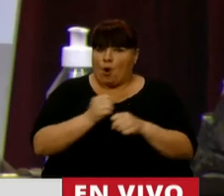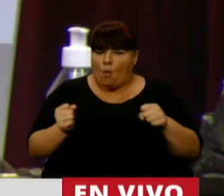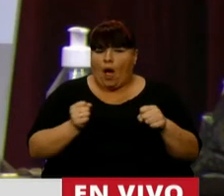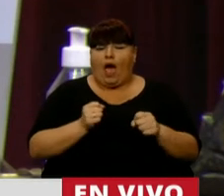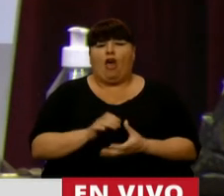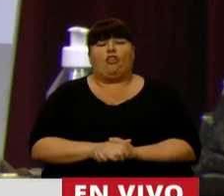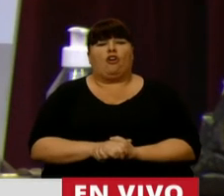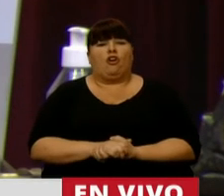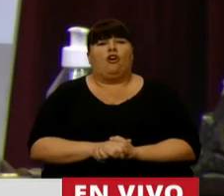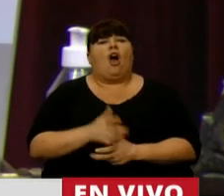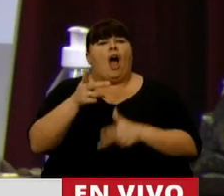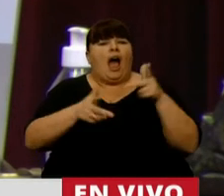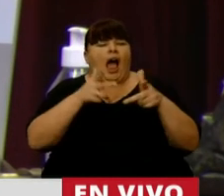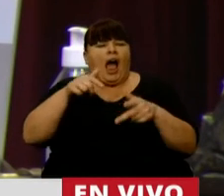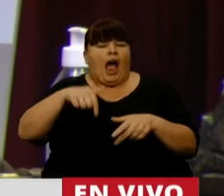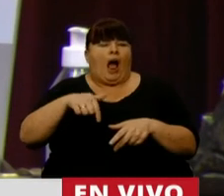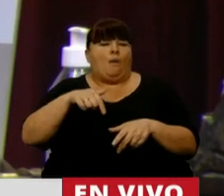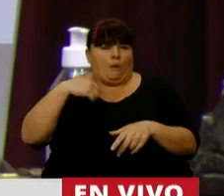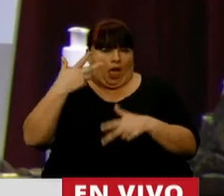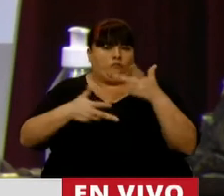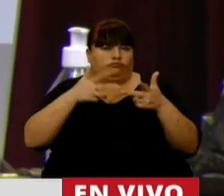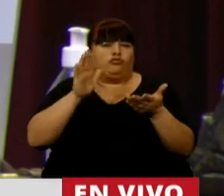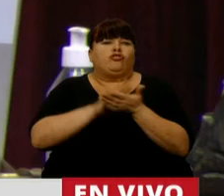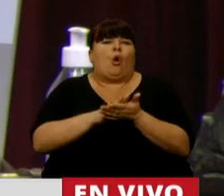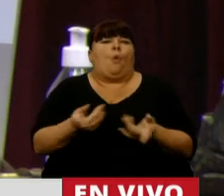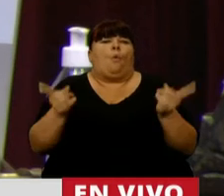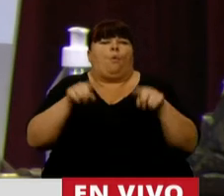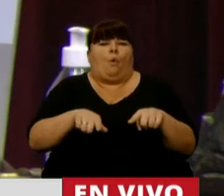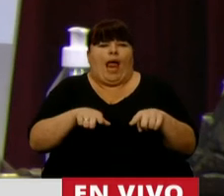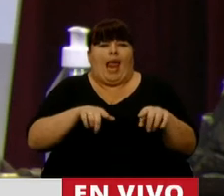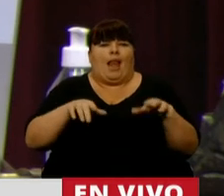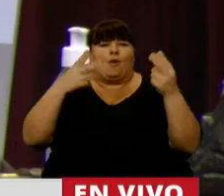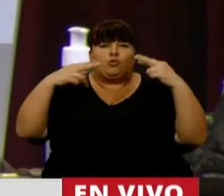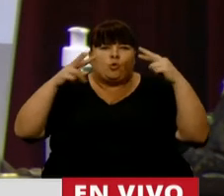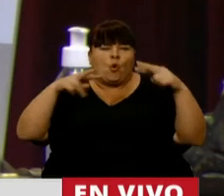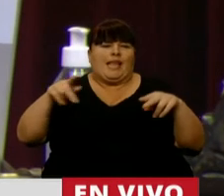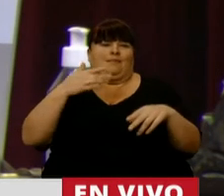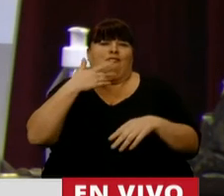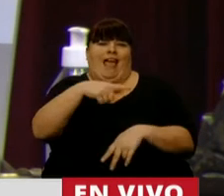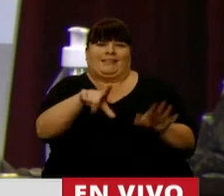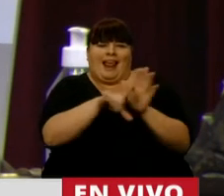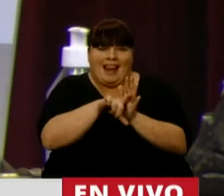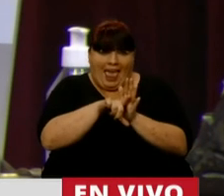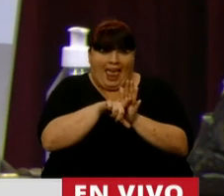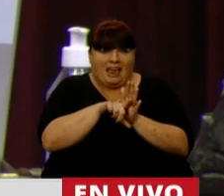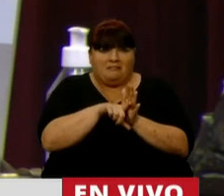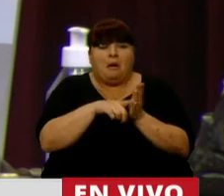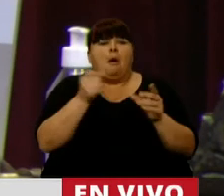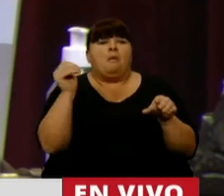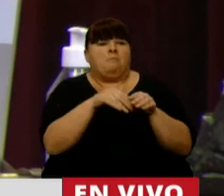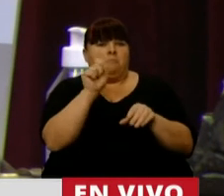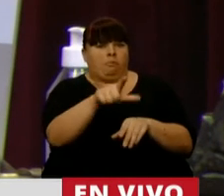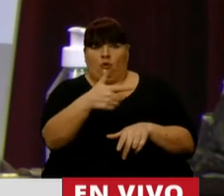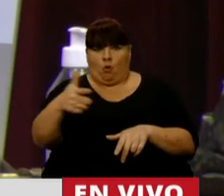y que se habló, digamos, mucho de la reactivación del turismo a través de esa ley, no tiene fondos